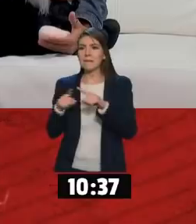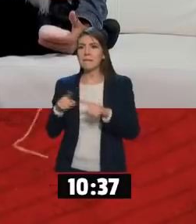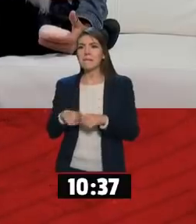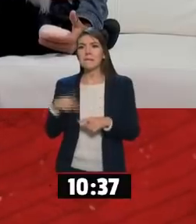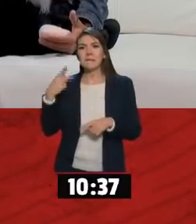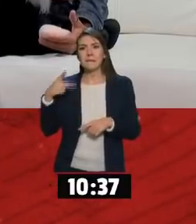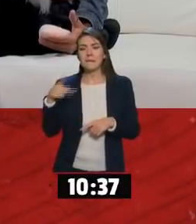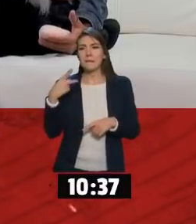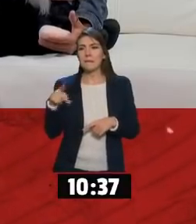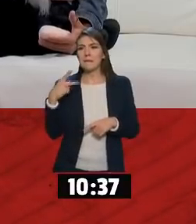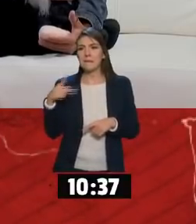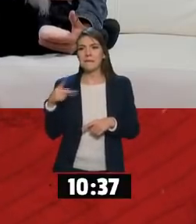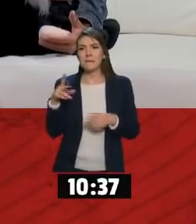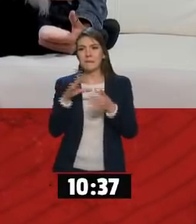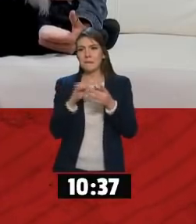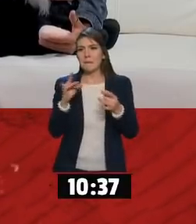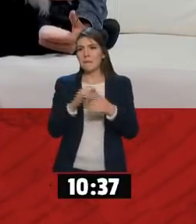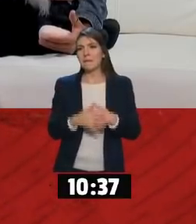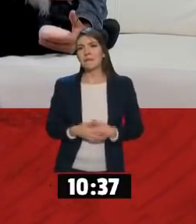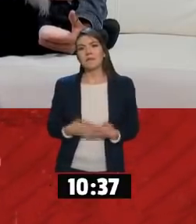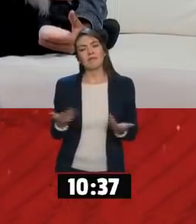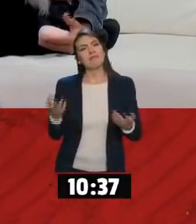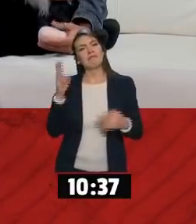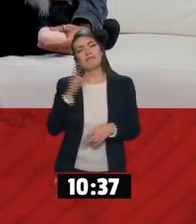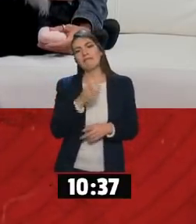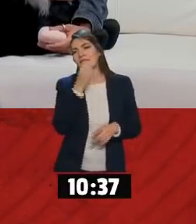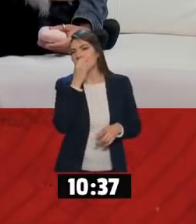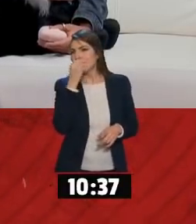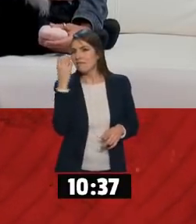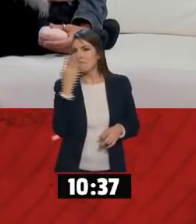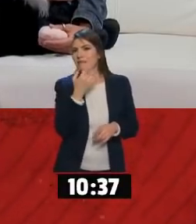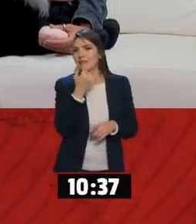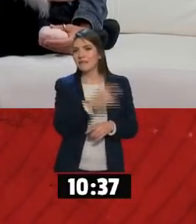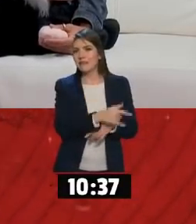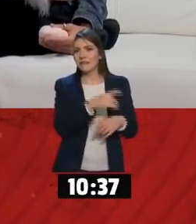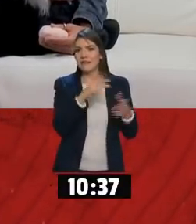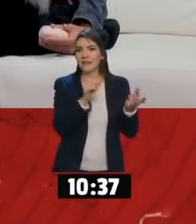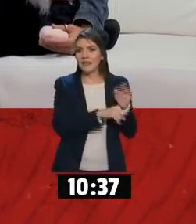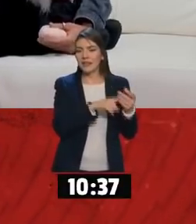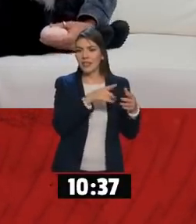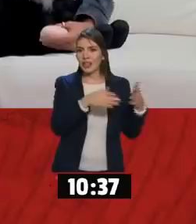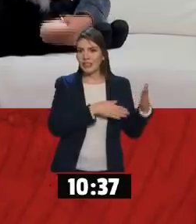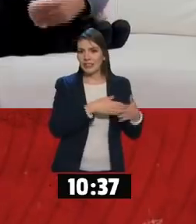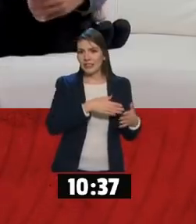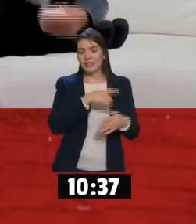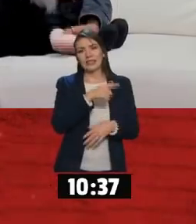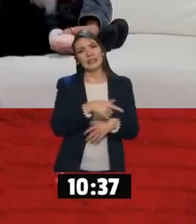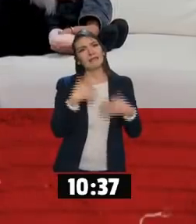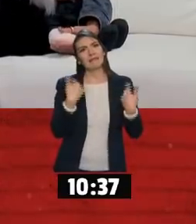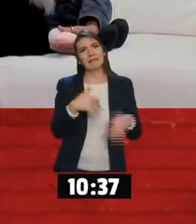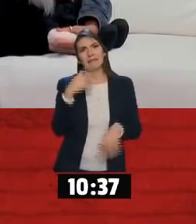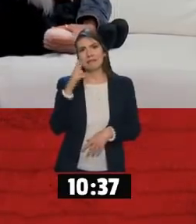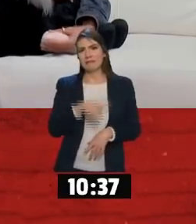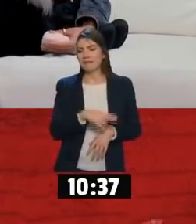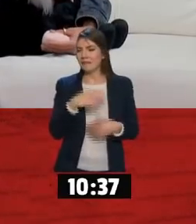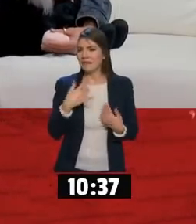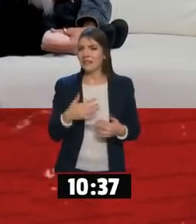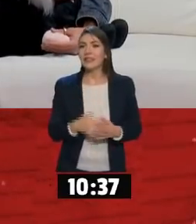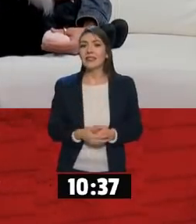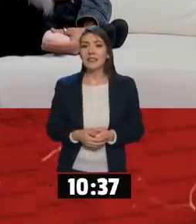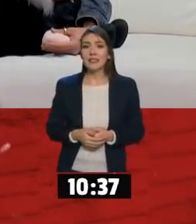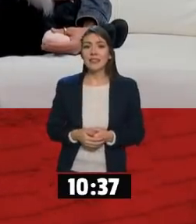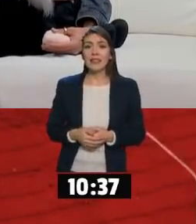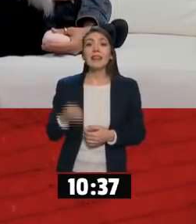de eliminarla. Eso no se pudo Y decir menos de que la no. cocina. Y menos de la cocina. Por ¡Qué eso miedo! se eligió. Exactamente. Entonces es una obra